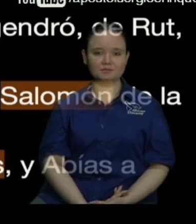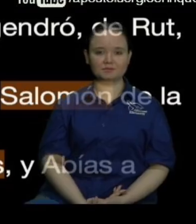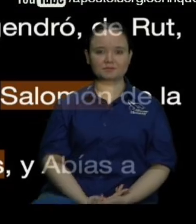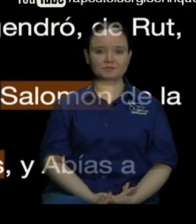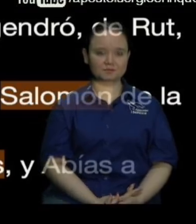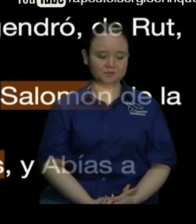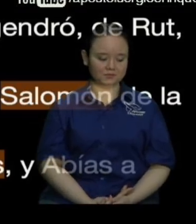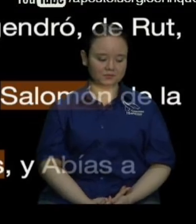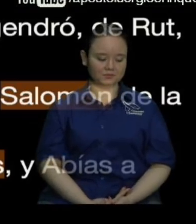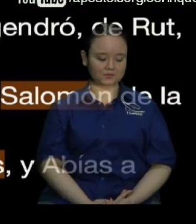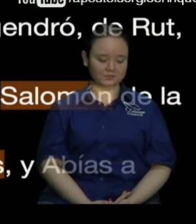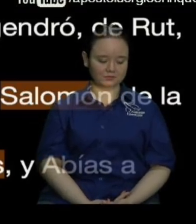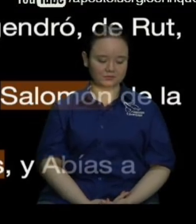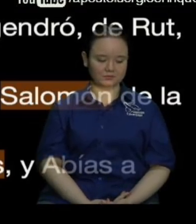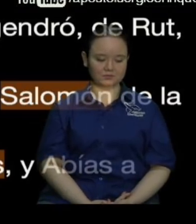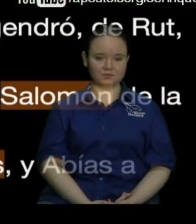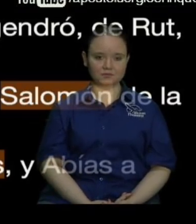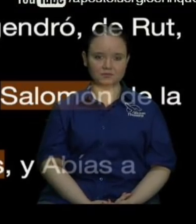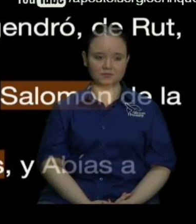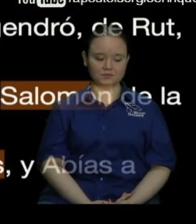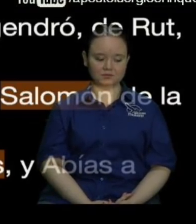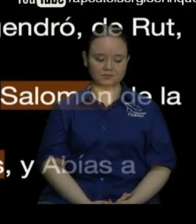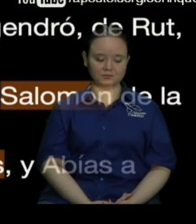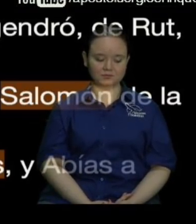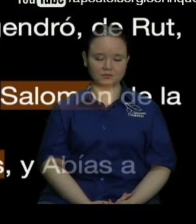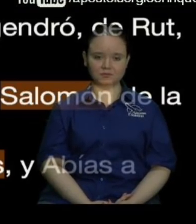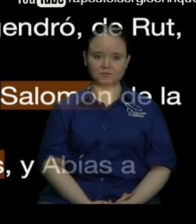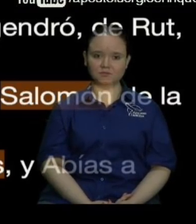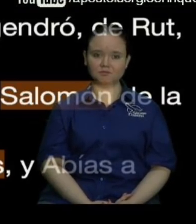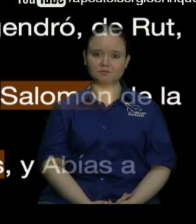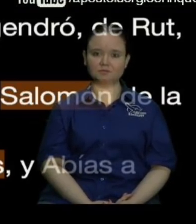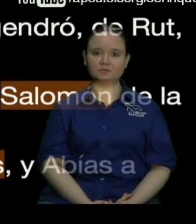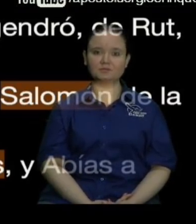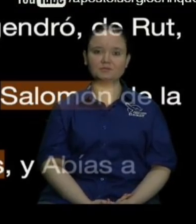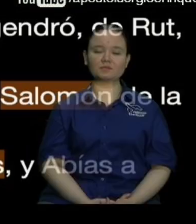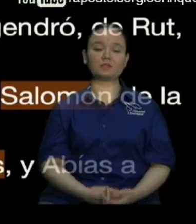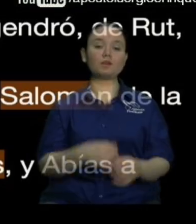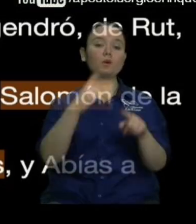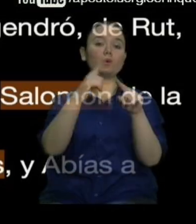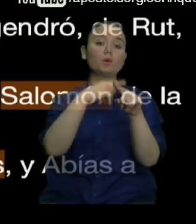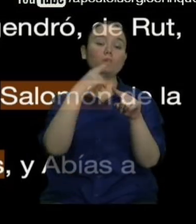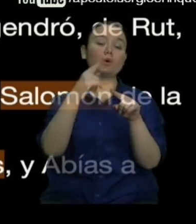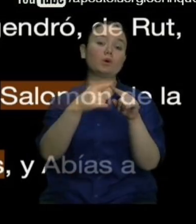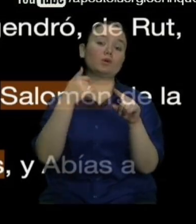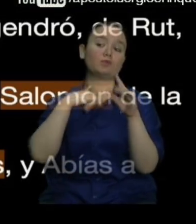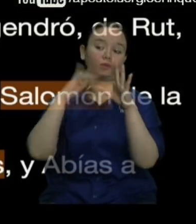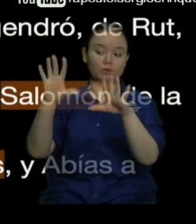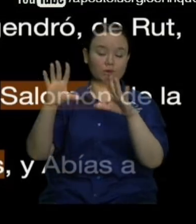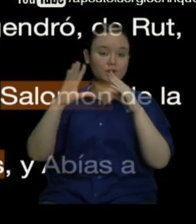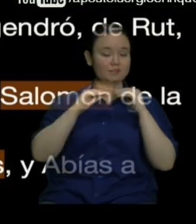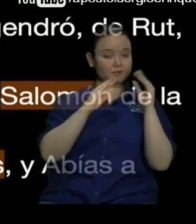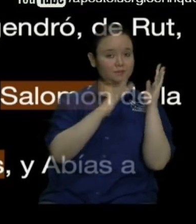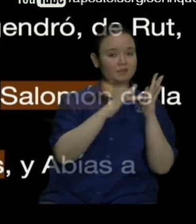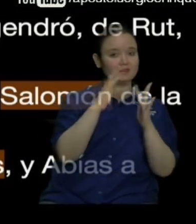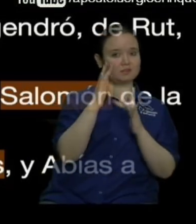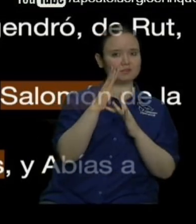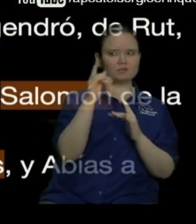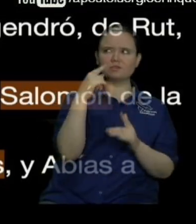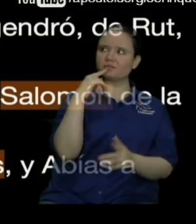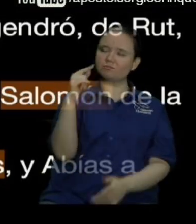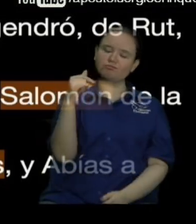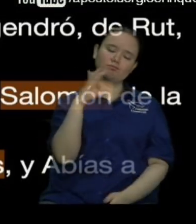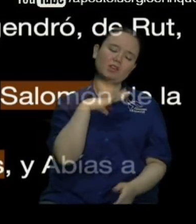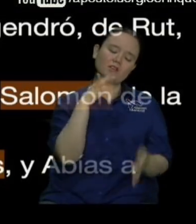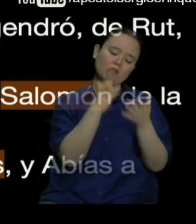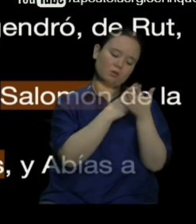Fíjate lo que me pasó. Cuando yo me convertí, Yo me convertí, tengo una Biblia que me